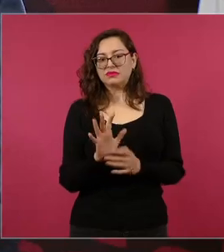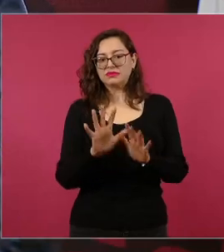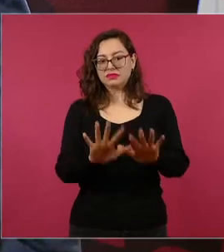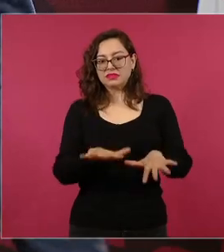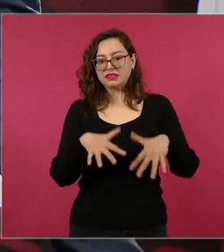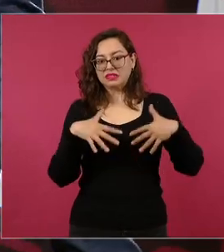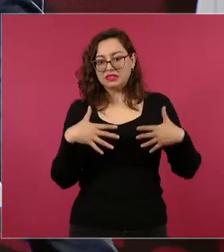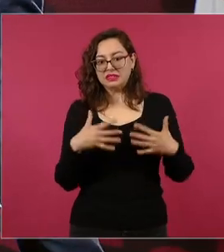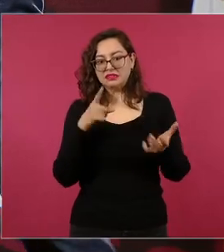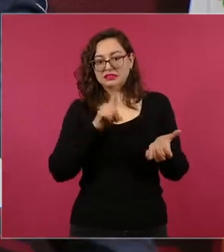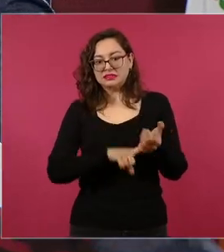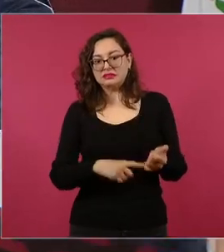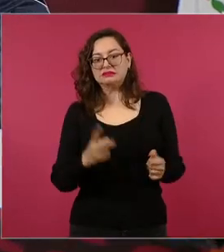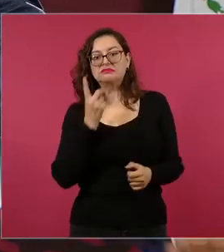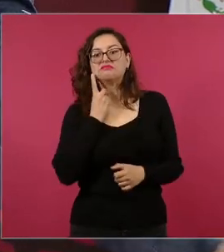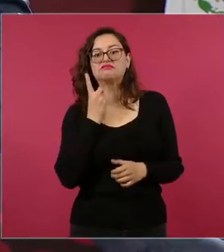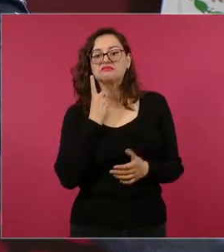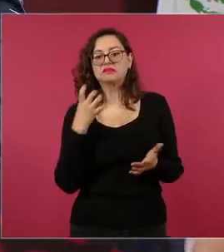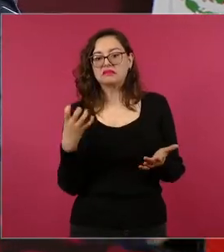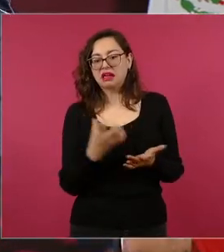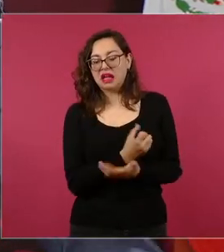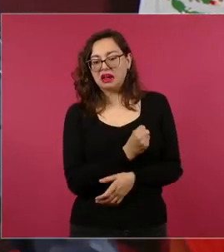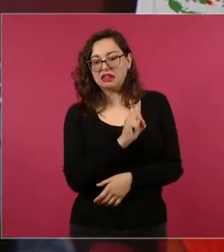y se lleva a cabo